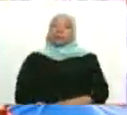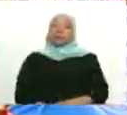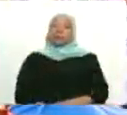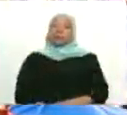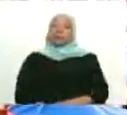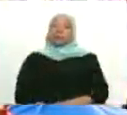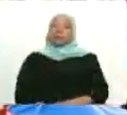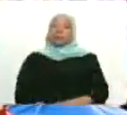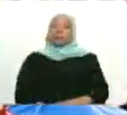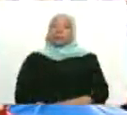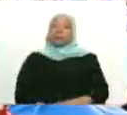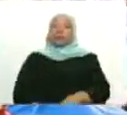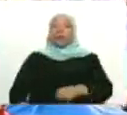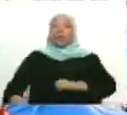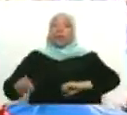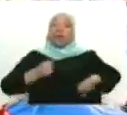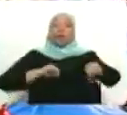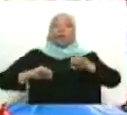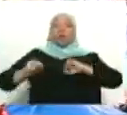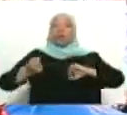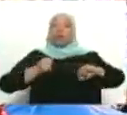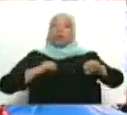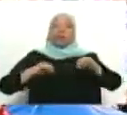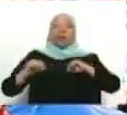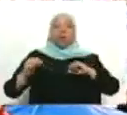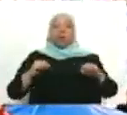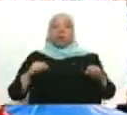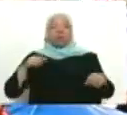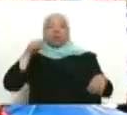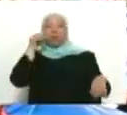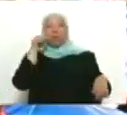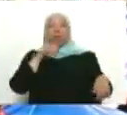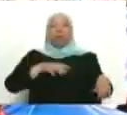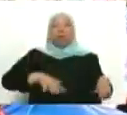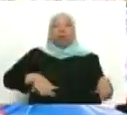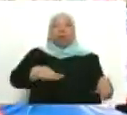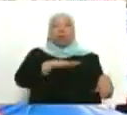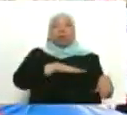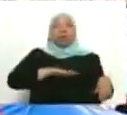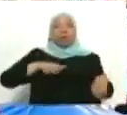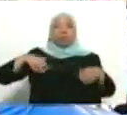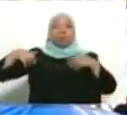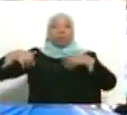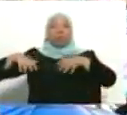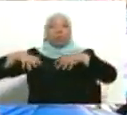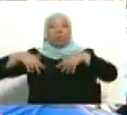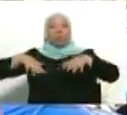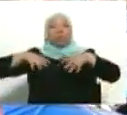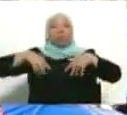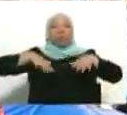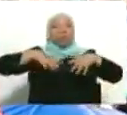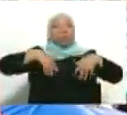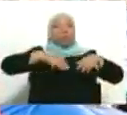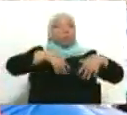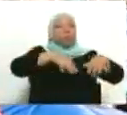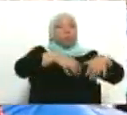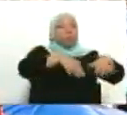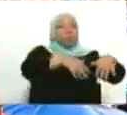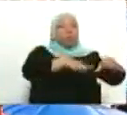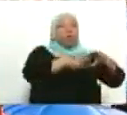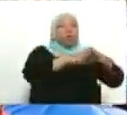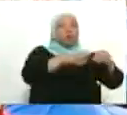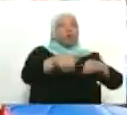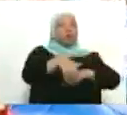Continúa movilizando a este pueblo y la demostración es esta marcha contundente que hoy ha recorrido